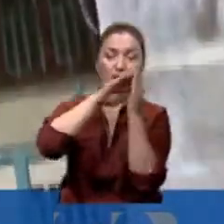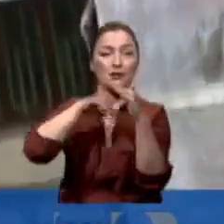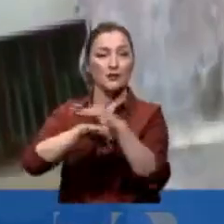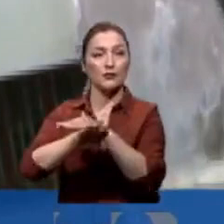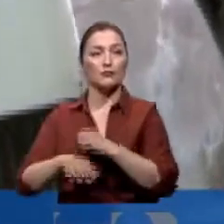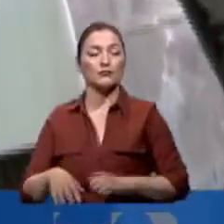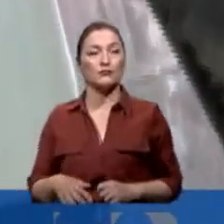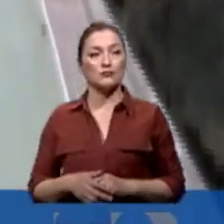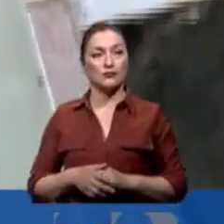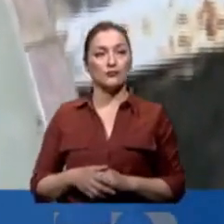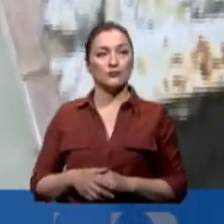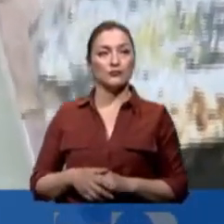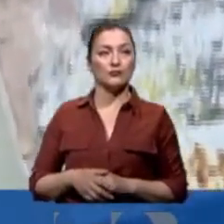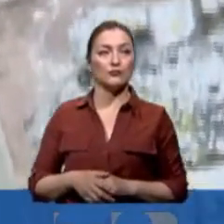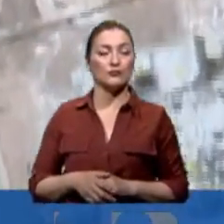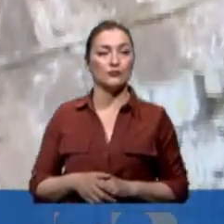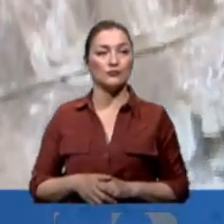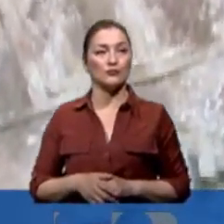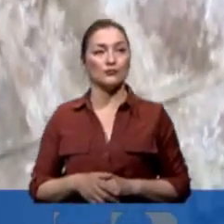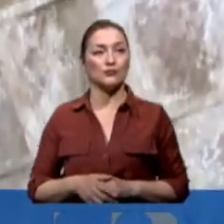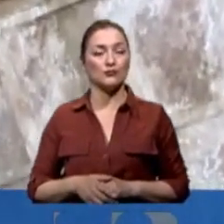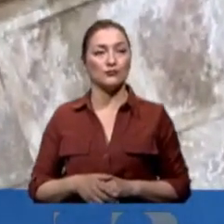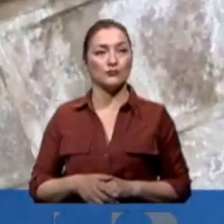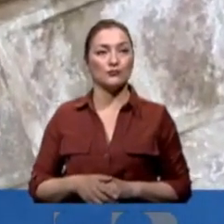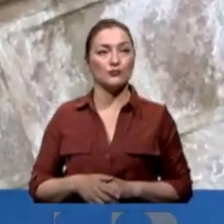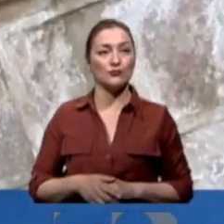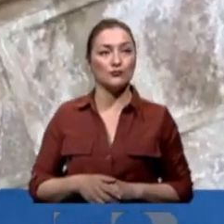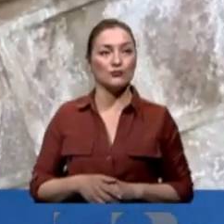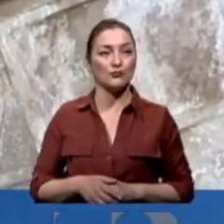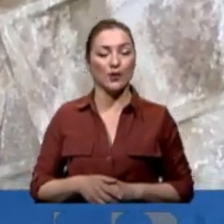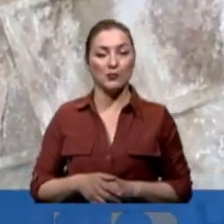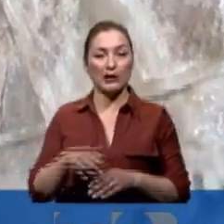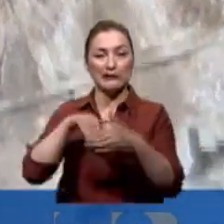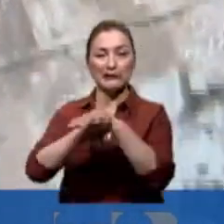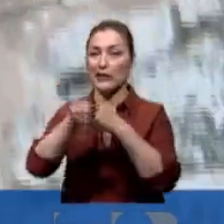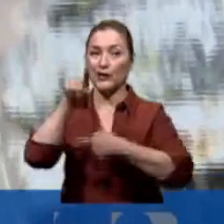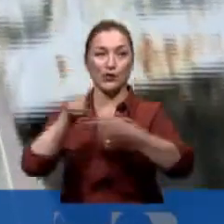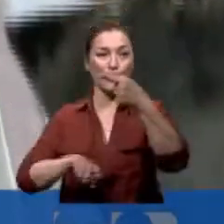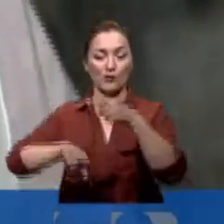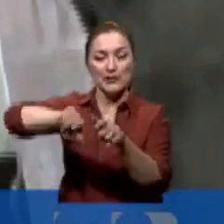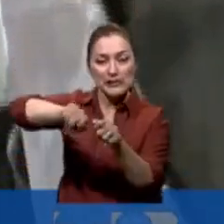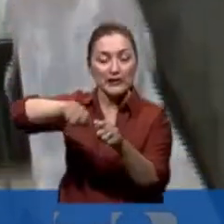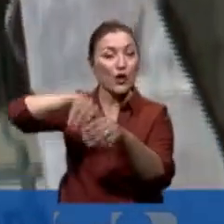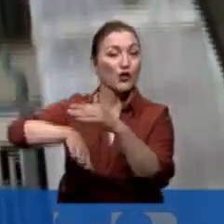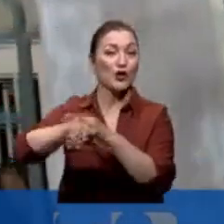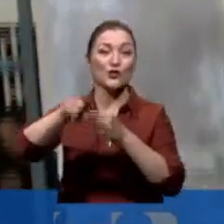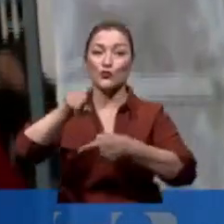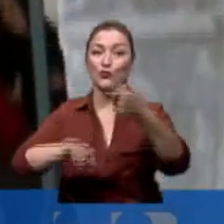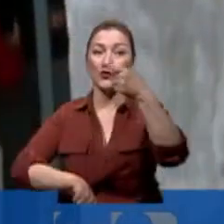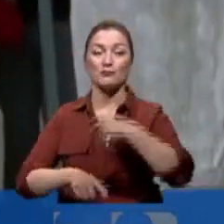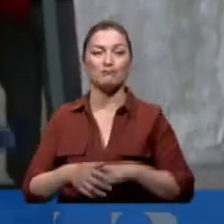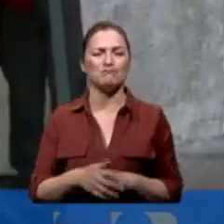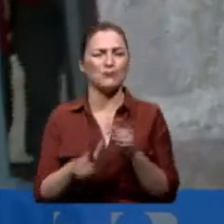interior pero como pueden observar en imágenes no hay eh paso para el ingreso o no hay llaves para ingresar lo que se